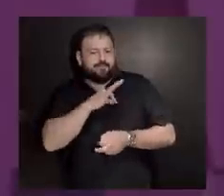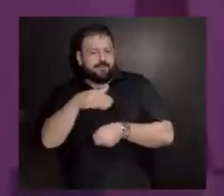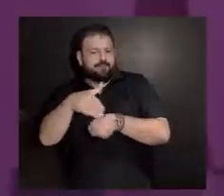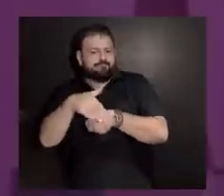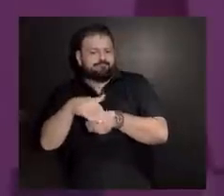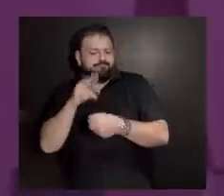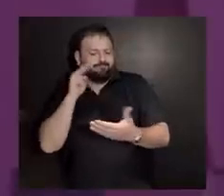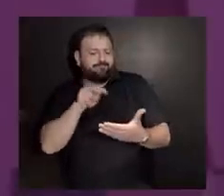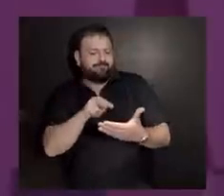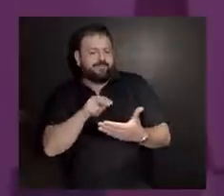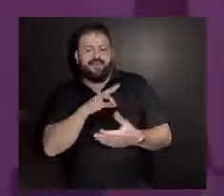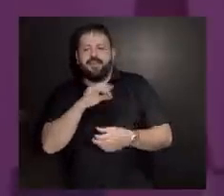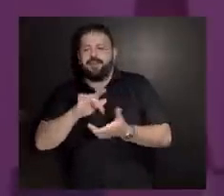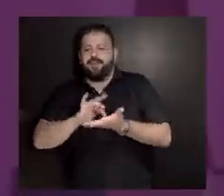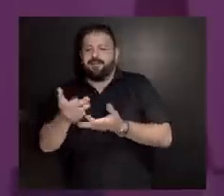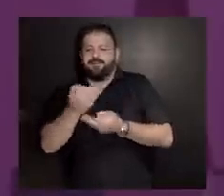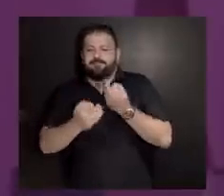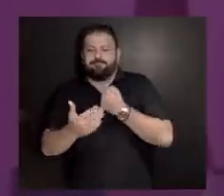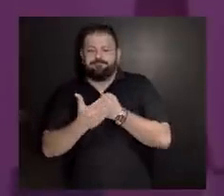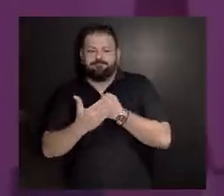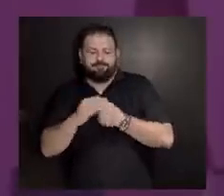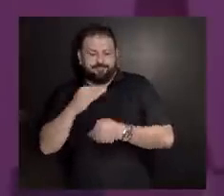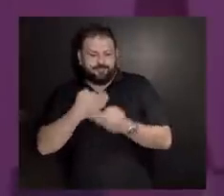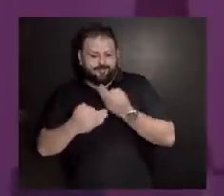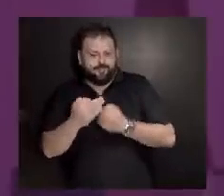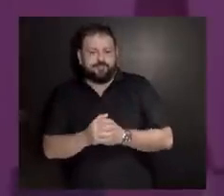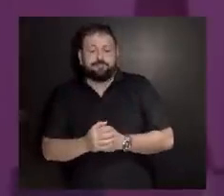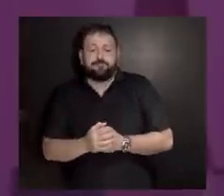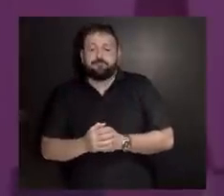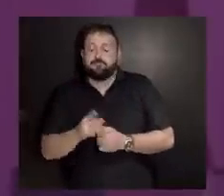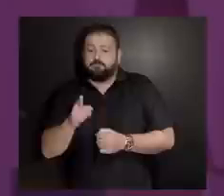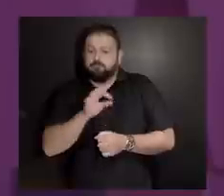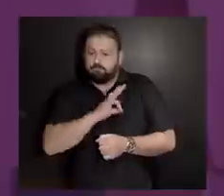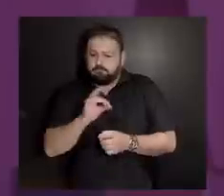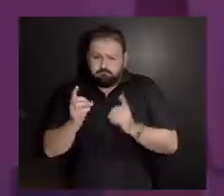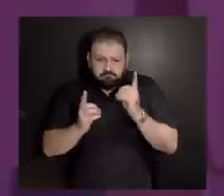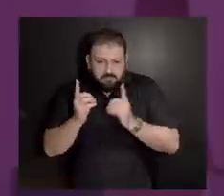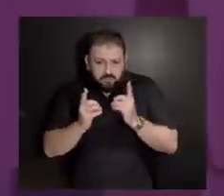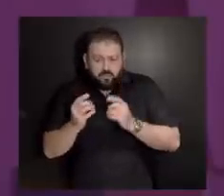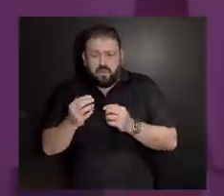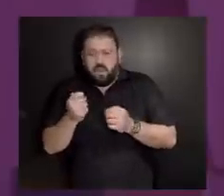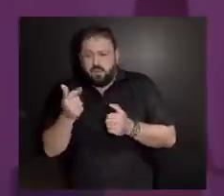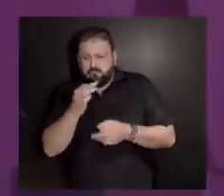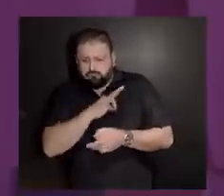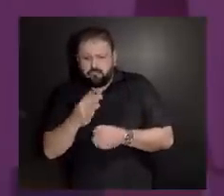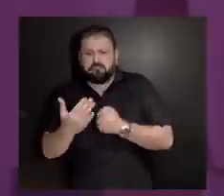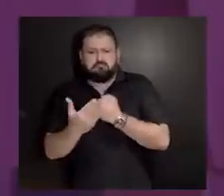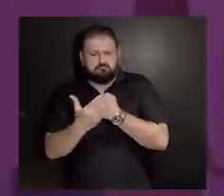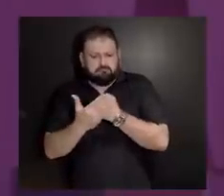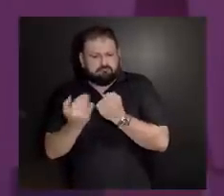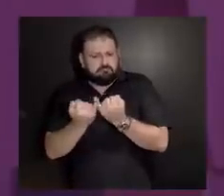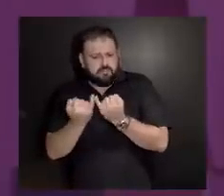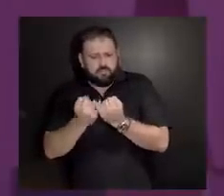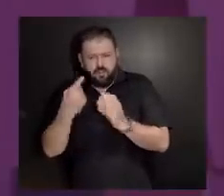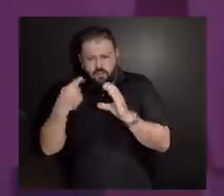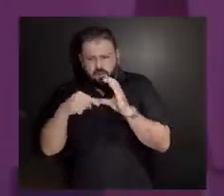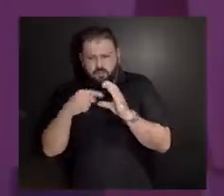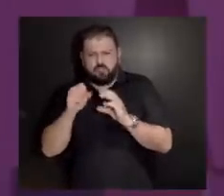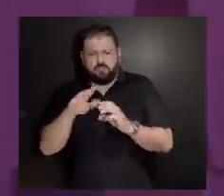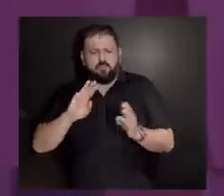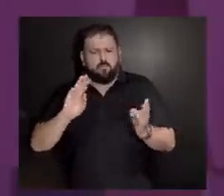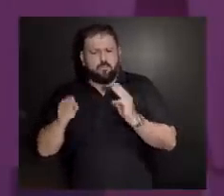pierdas absolutamente nada de nuestro contenido. Recordarte también que si tienes alguna duda, por favor nos puedes escribir a nuestro correo que es